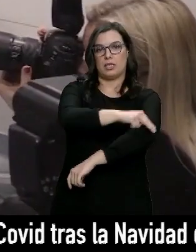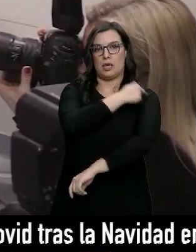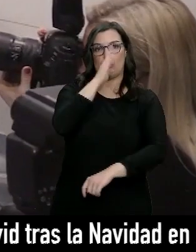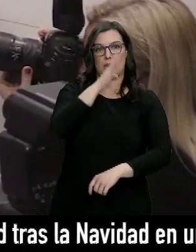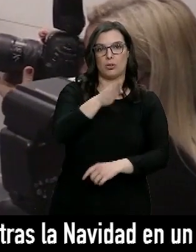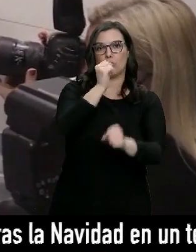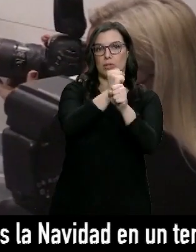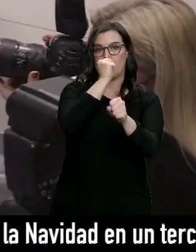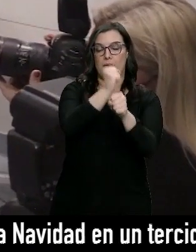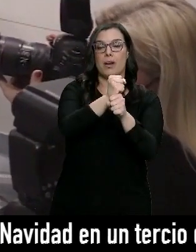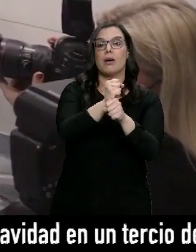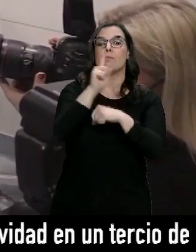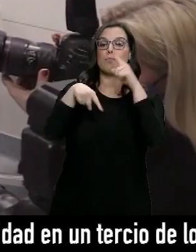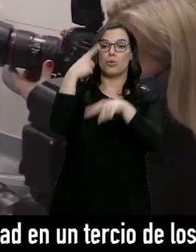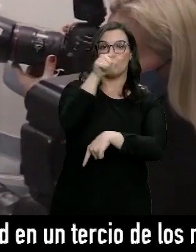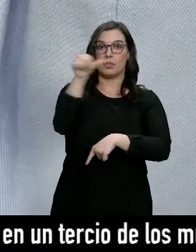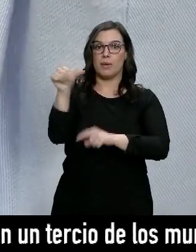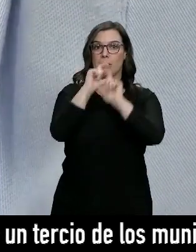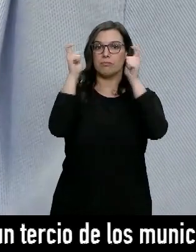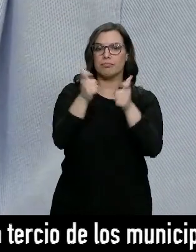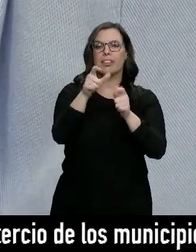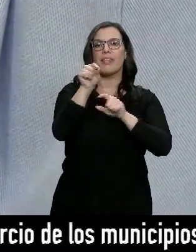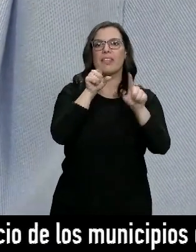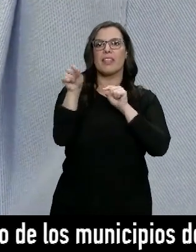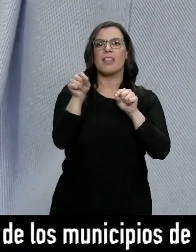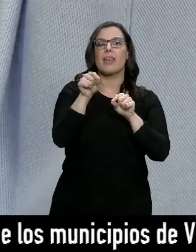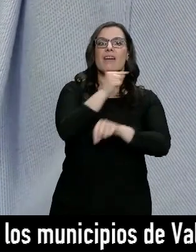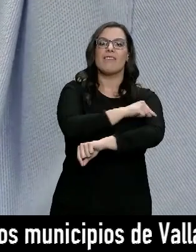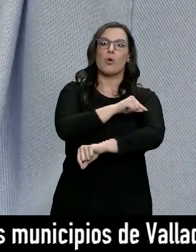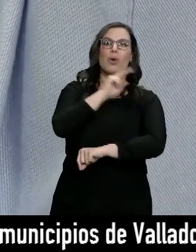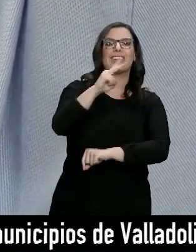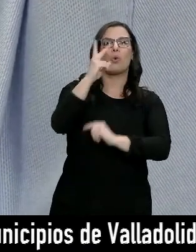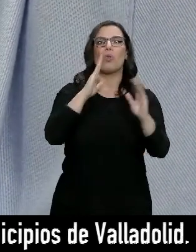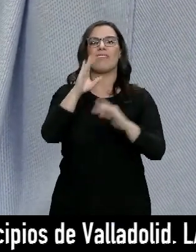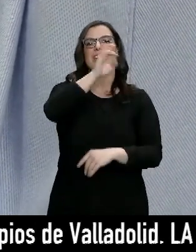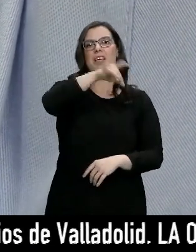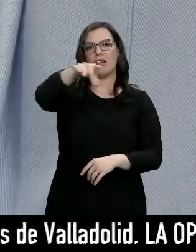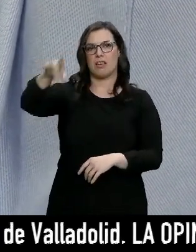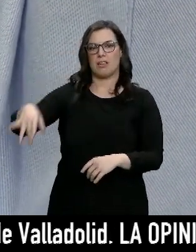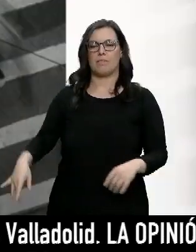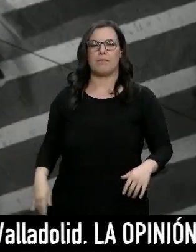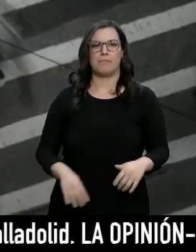viene se decidirá cuáles serán los próximos grupos de población que serán vacunados.